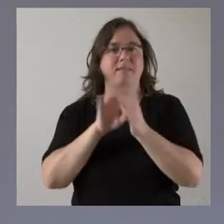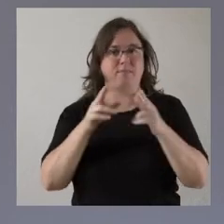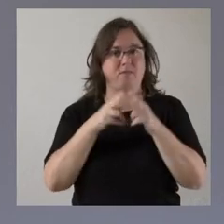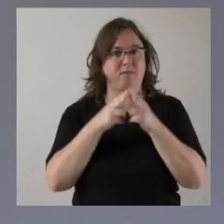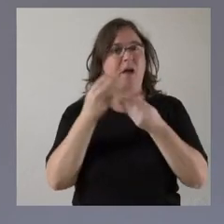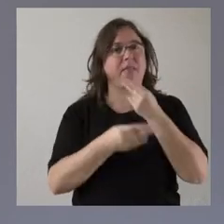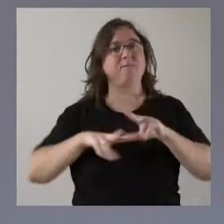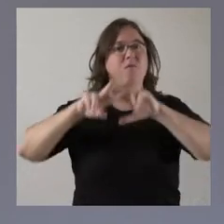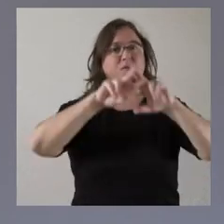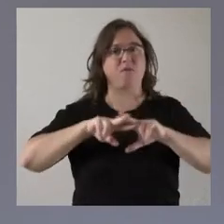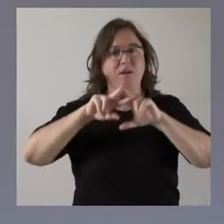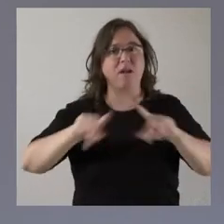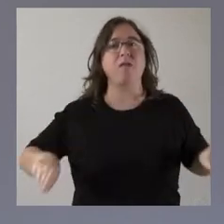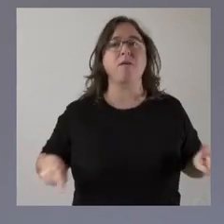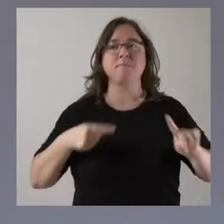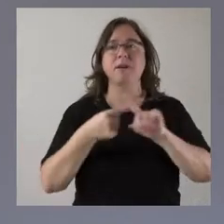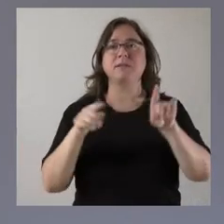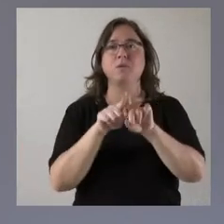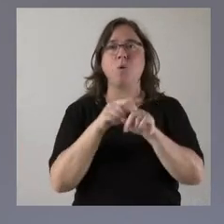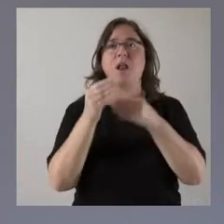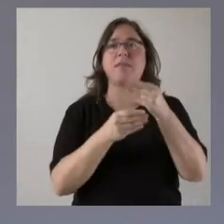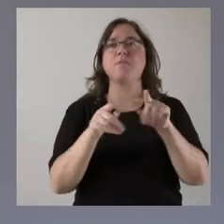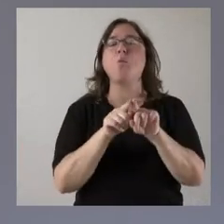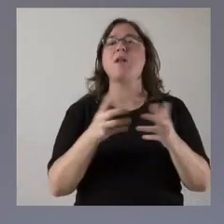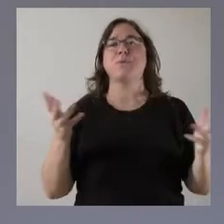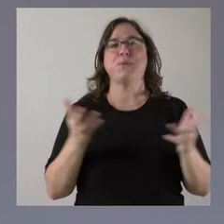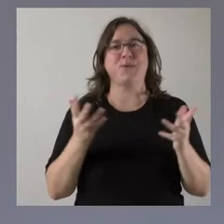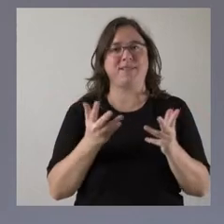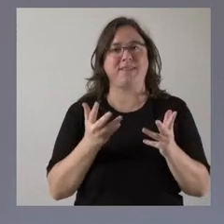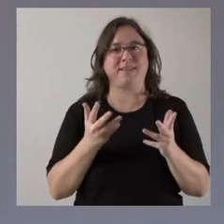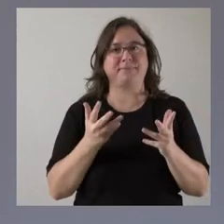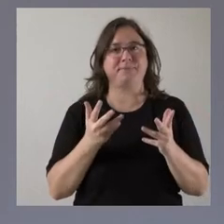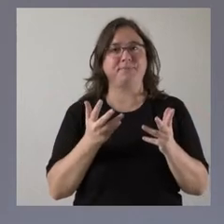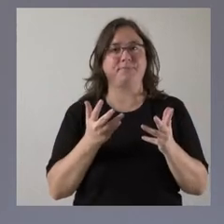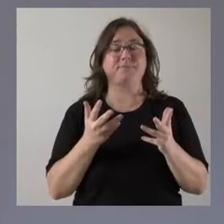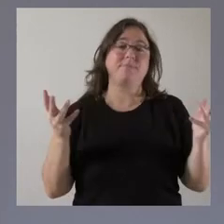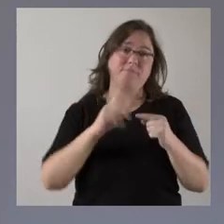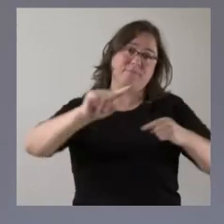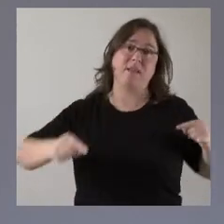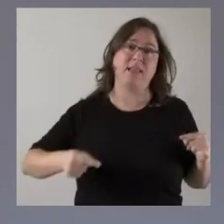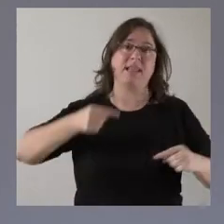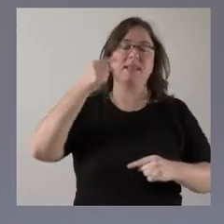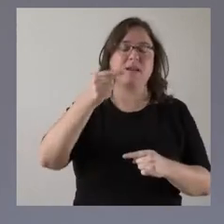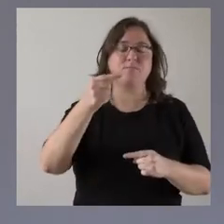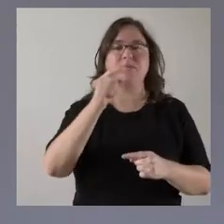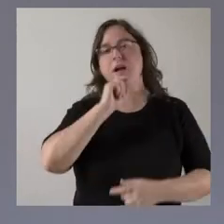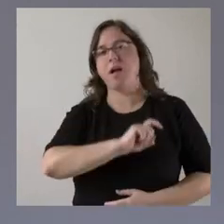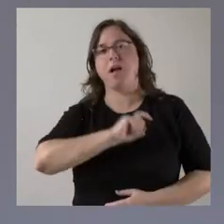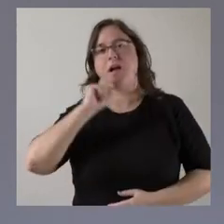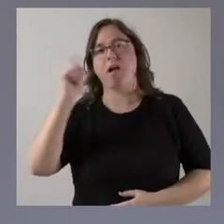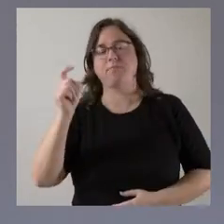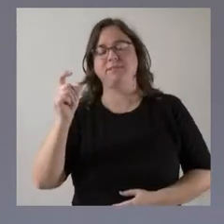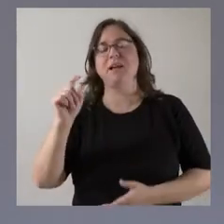y empezar a actuar de manera urgente Posteriormente se da cuenta a la oficina